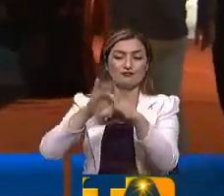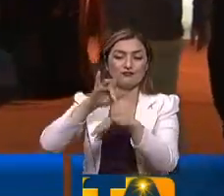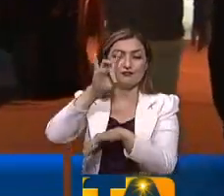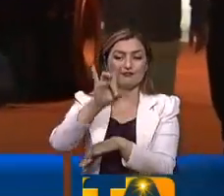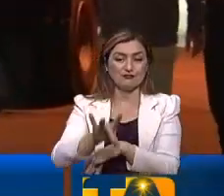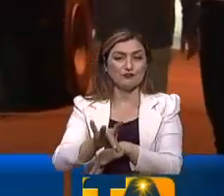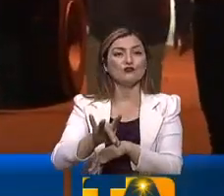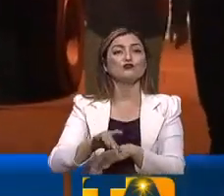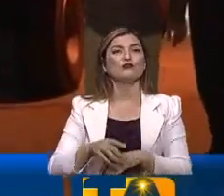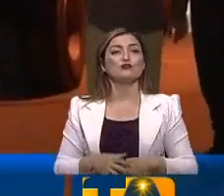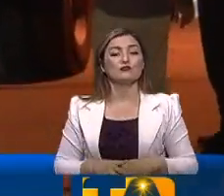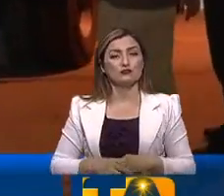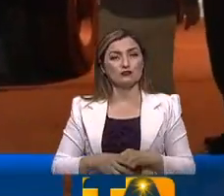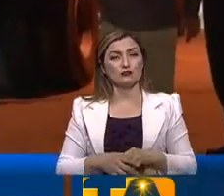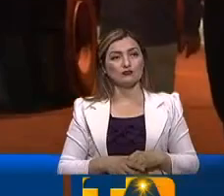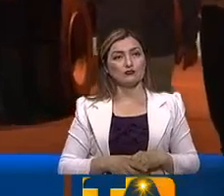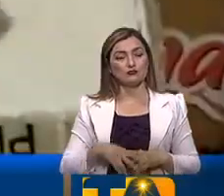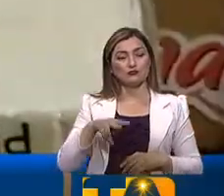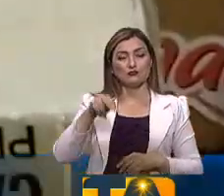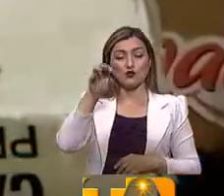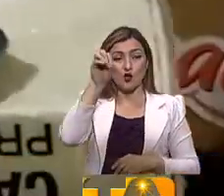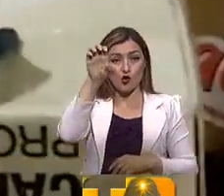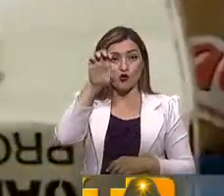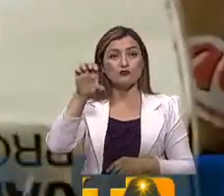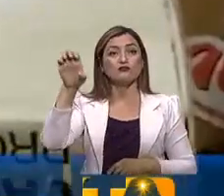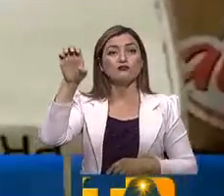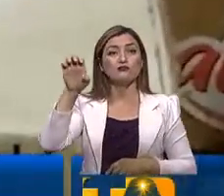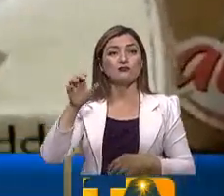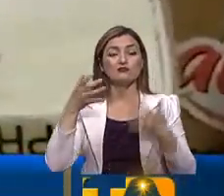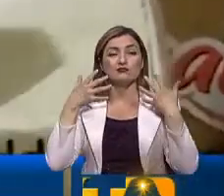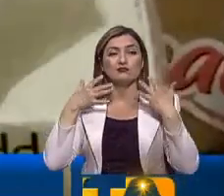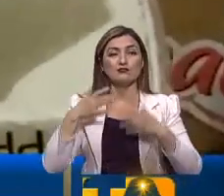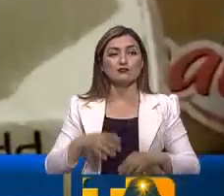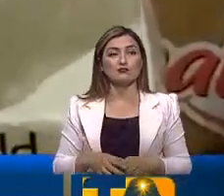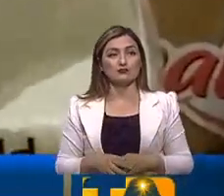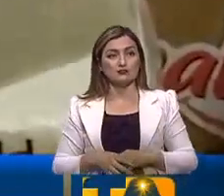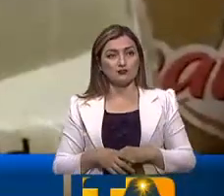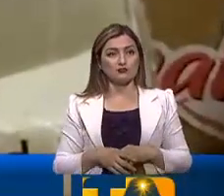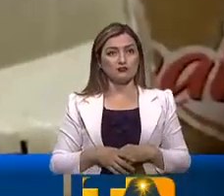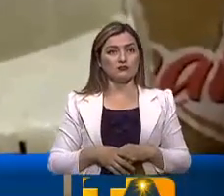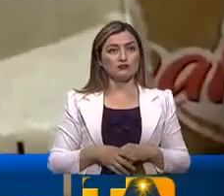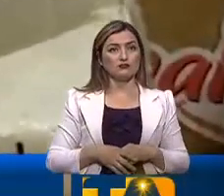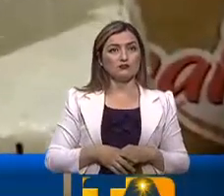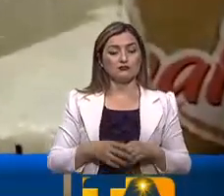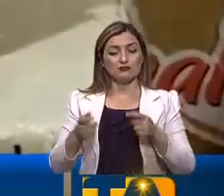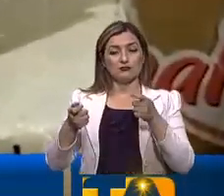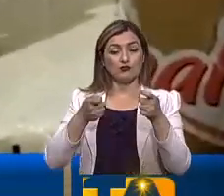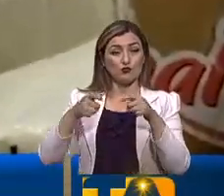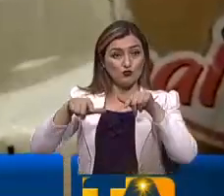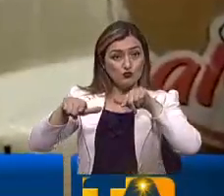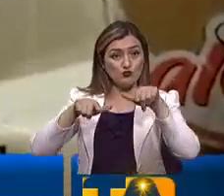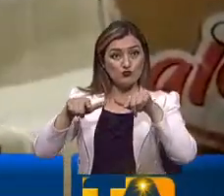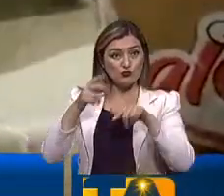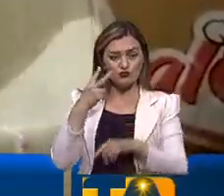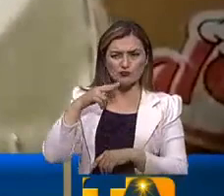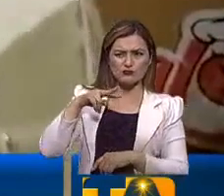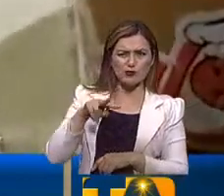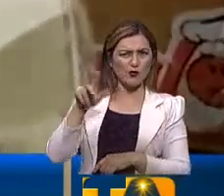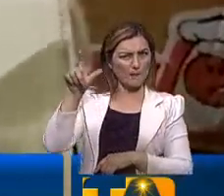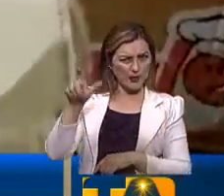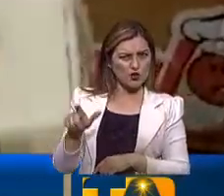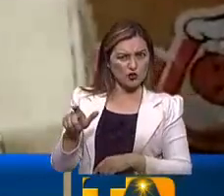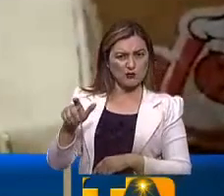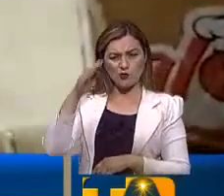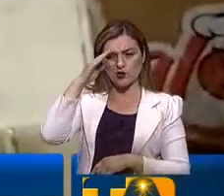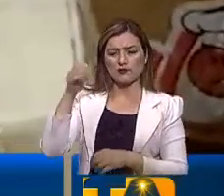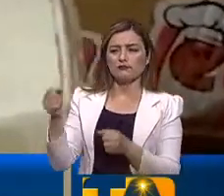en la cooperativa Guerreros del Fortín, en el noroeste del puerto principal. Un patrullaje preventivo en el lugar observa a una persona en actitud